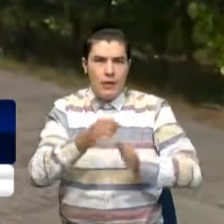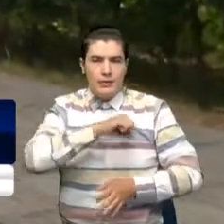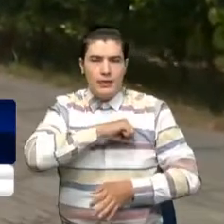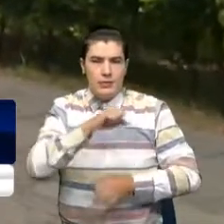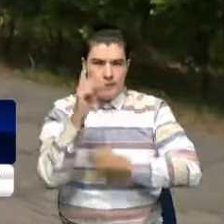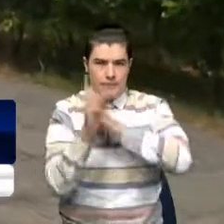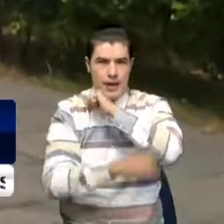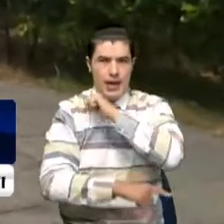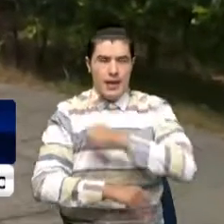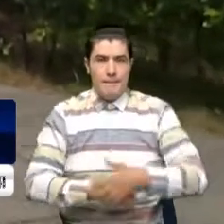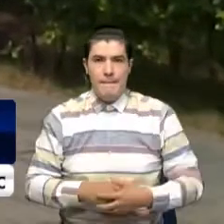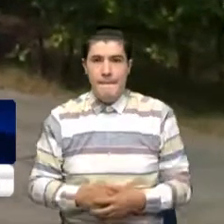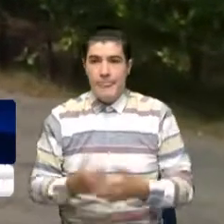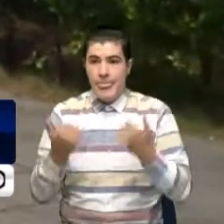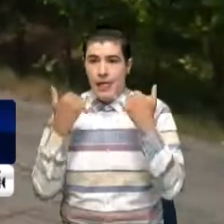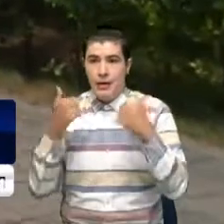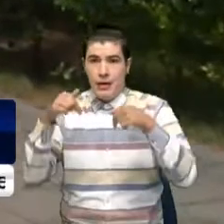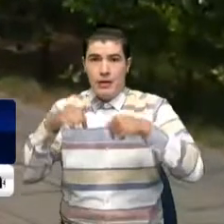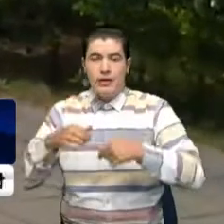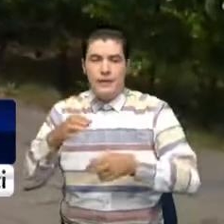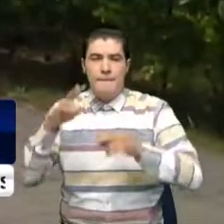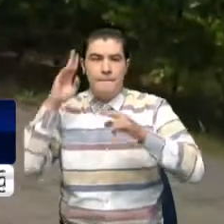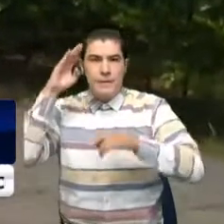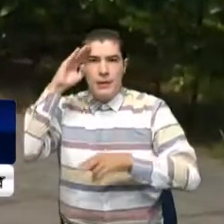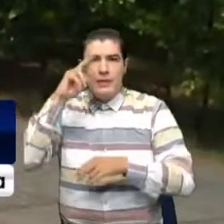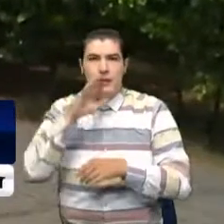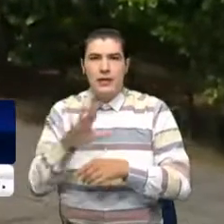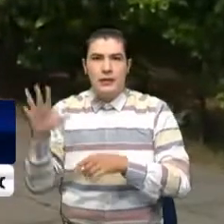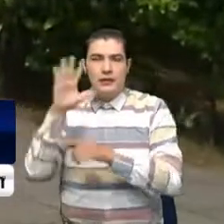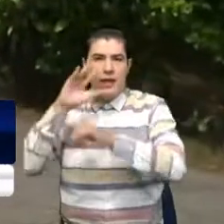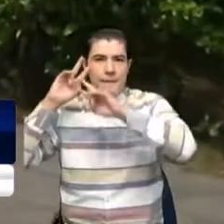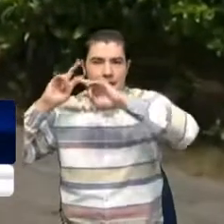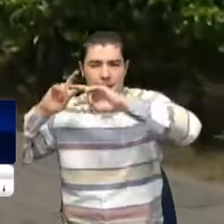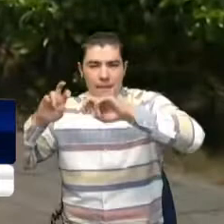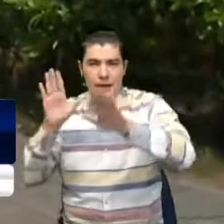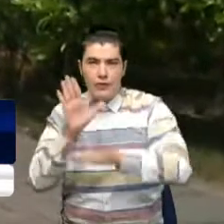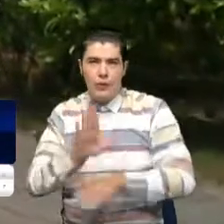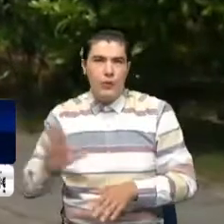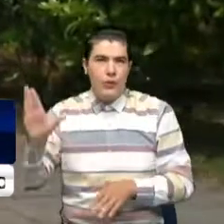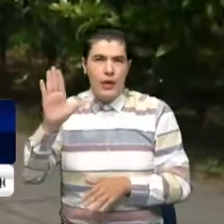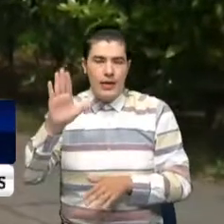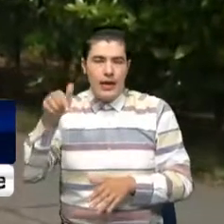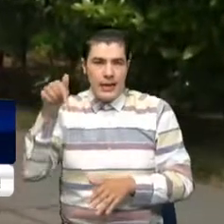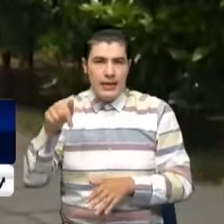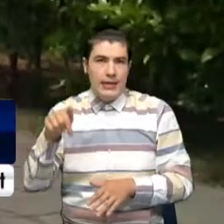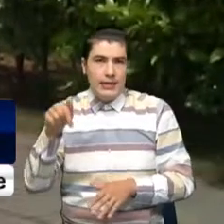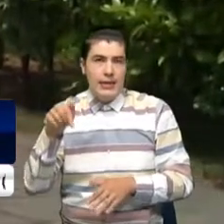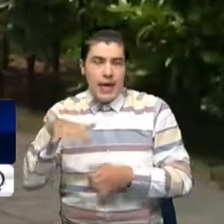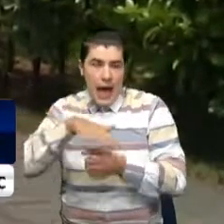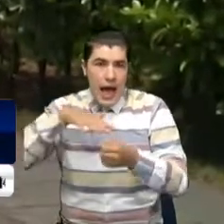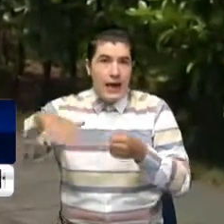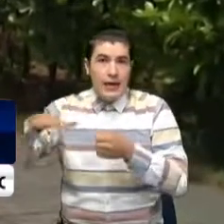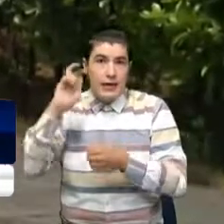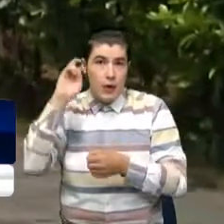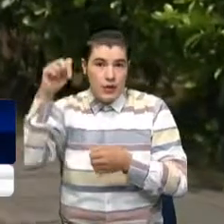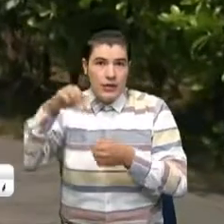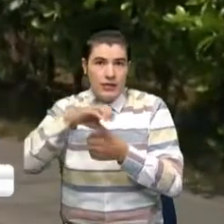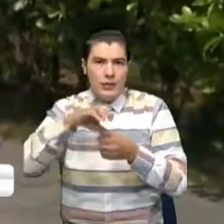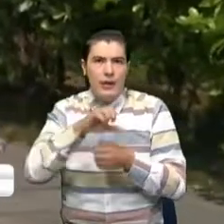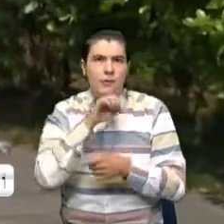la policía realiza en estos momentos operativos en todo el sector del norte para tratar de dar con la captura de estas cuatro personas